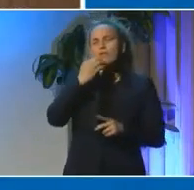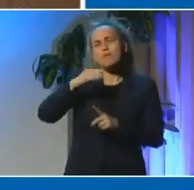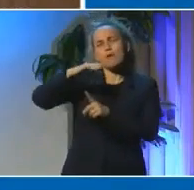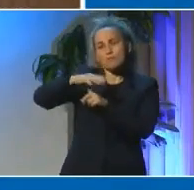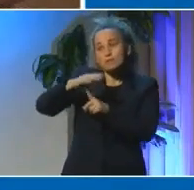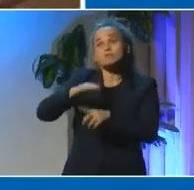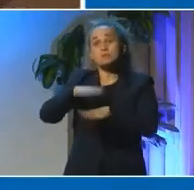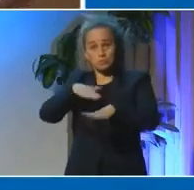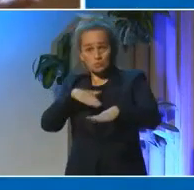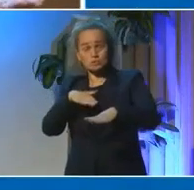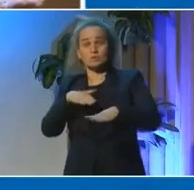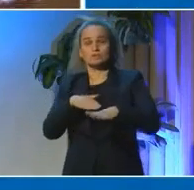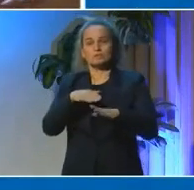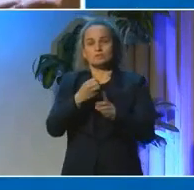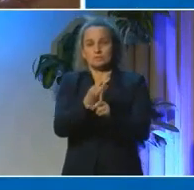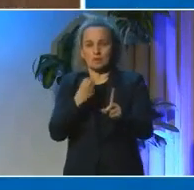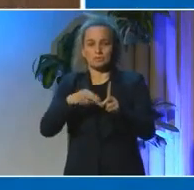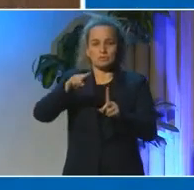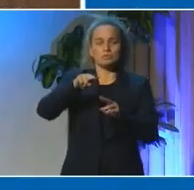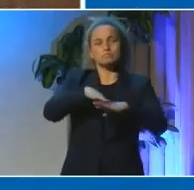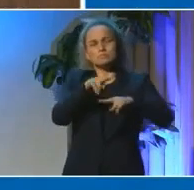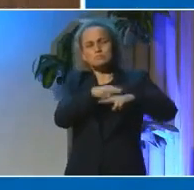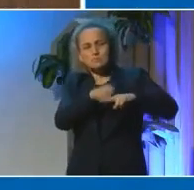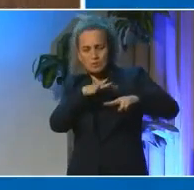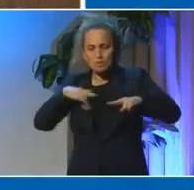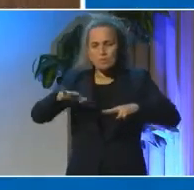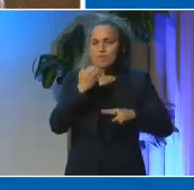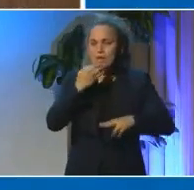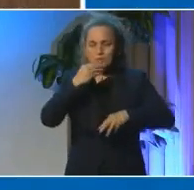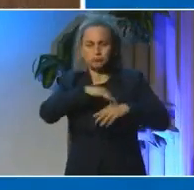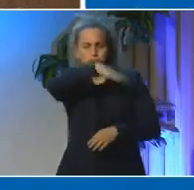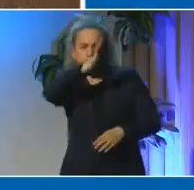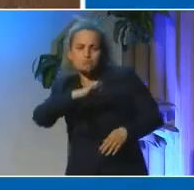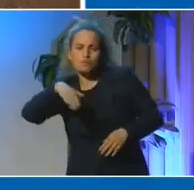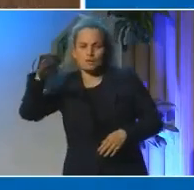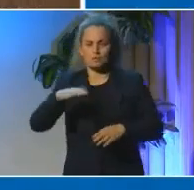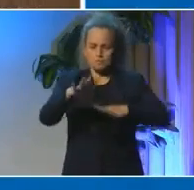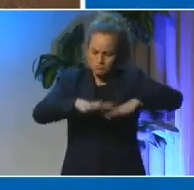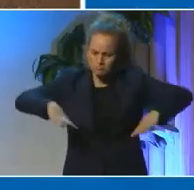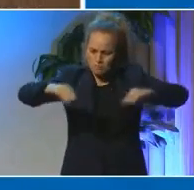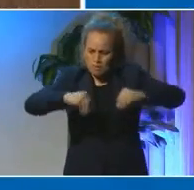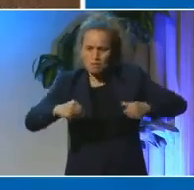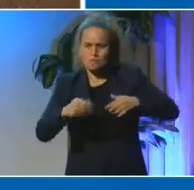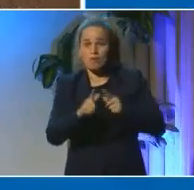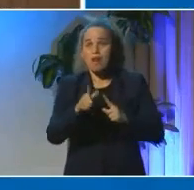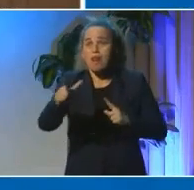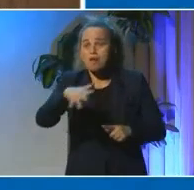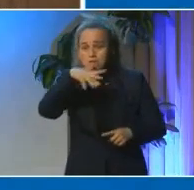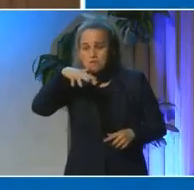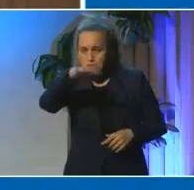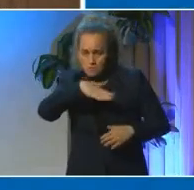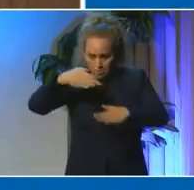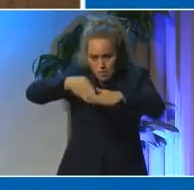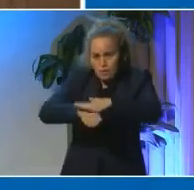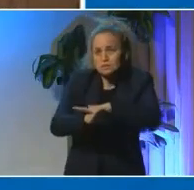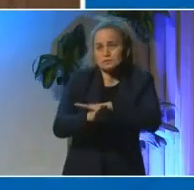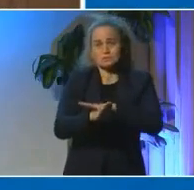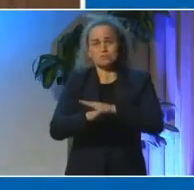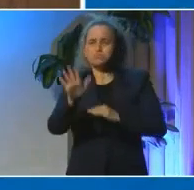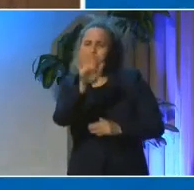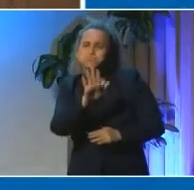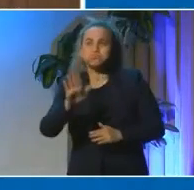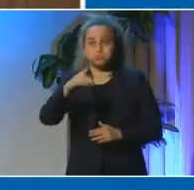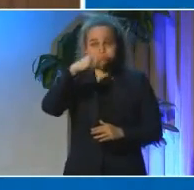consecuencias e impacto en términos mediambientales es llegar a montañas es llegar a territorios nuevos accesos y zonas digamos